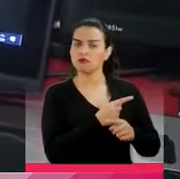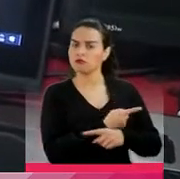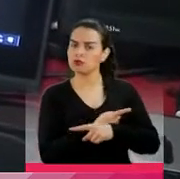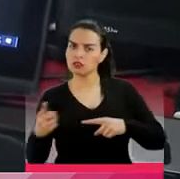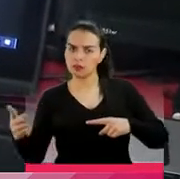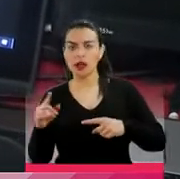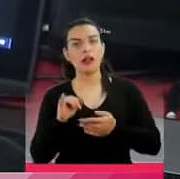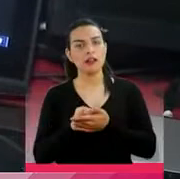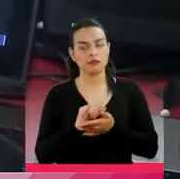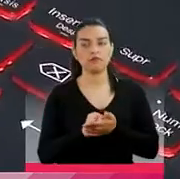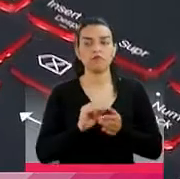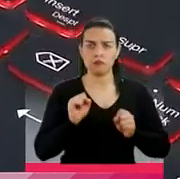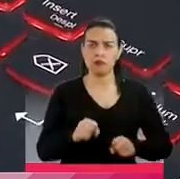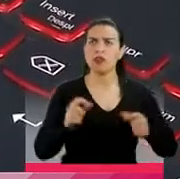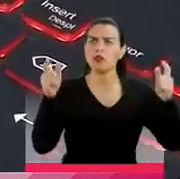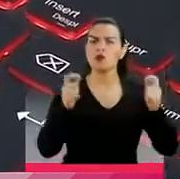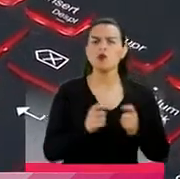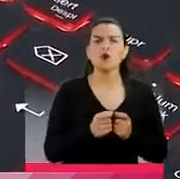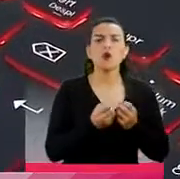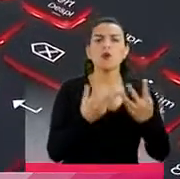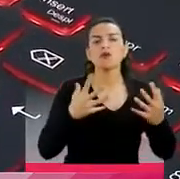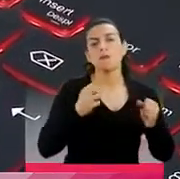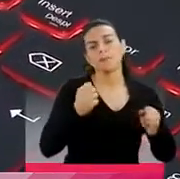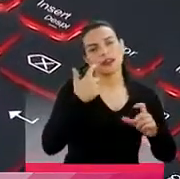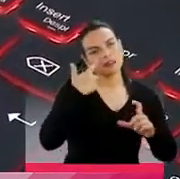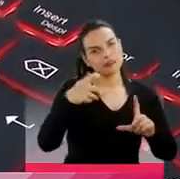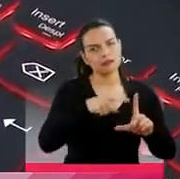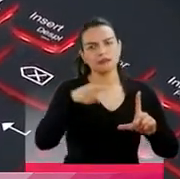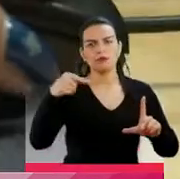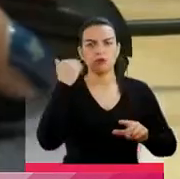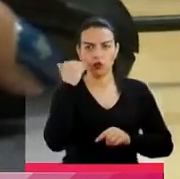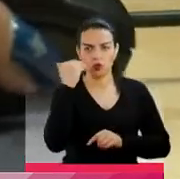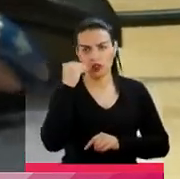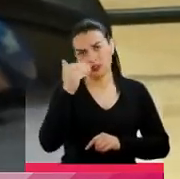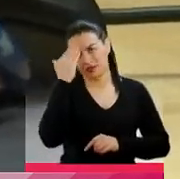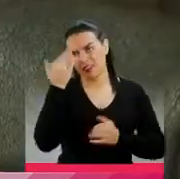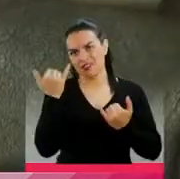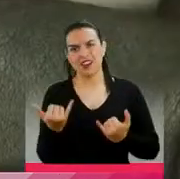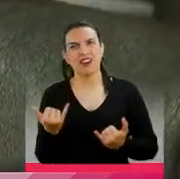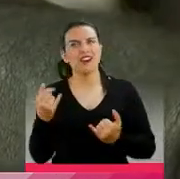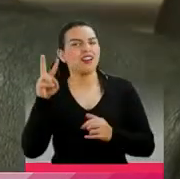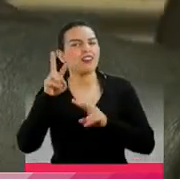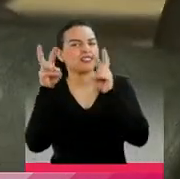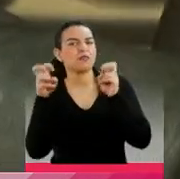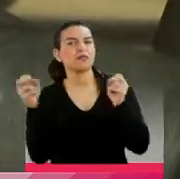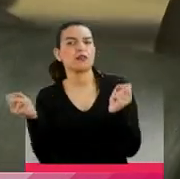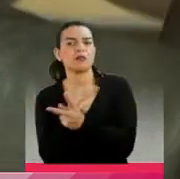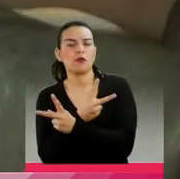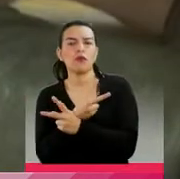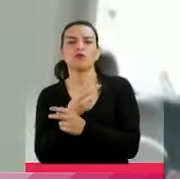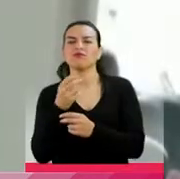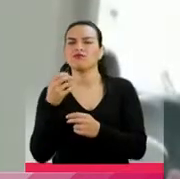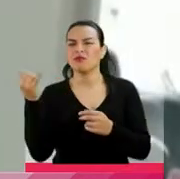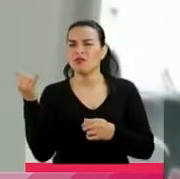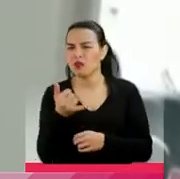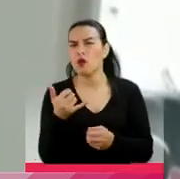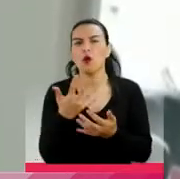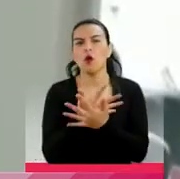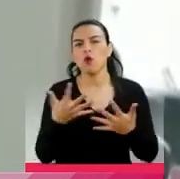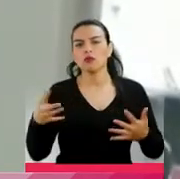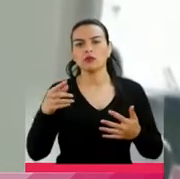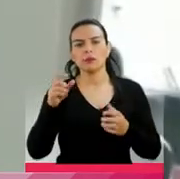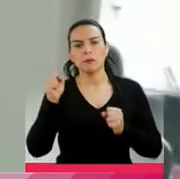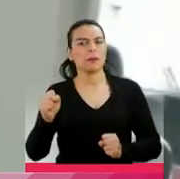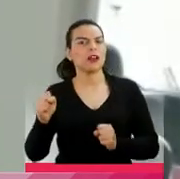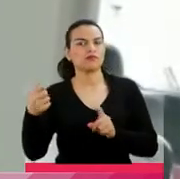total de usuarios son mujeres. En los últimos 5 años, el aumento de casos está vinculado a entornos sexuales como el ciberacoso o sexting. Activamos rutas